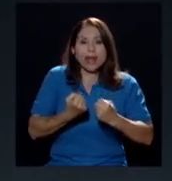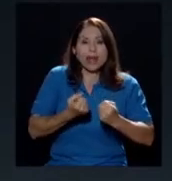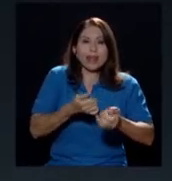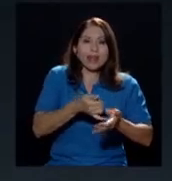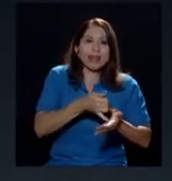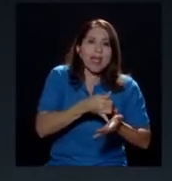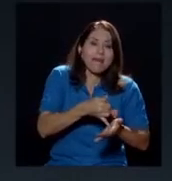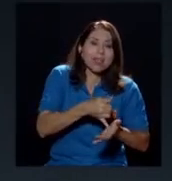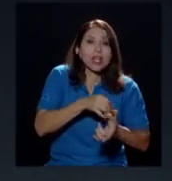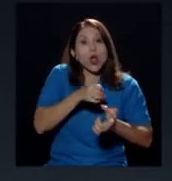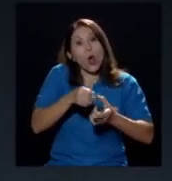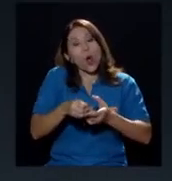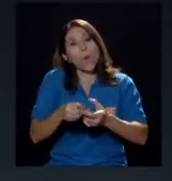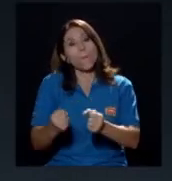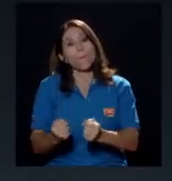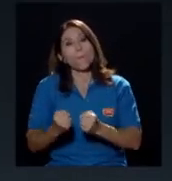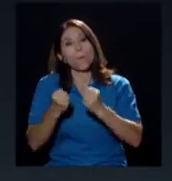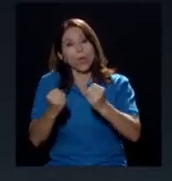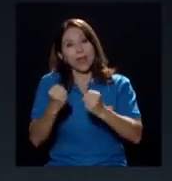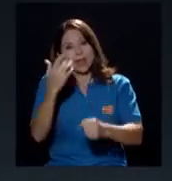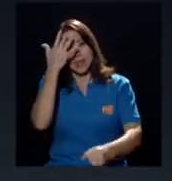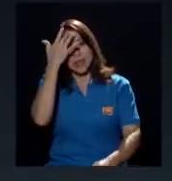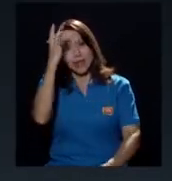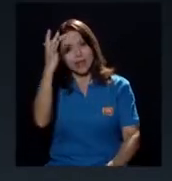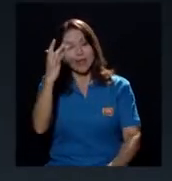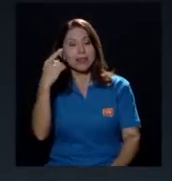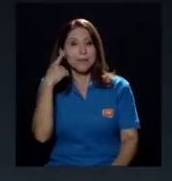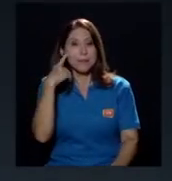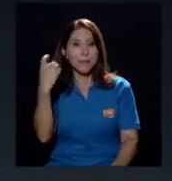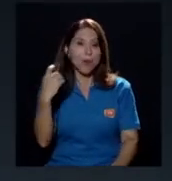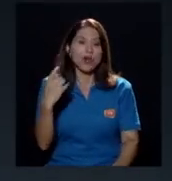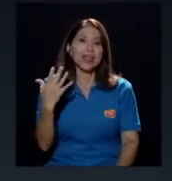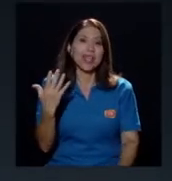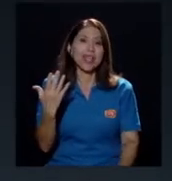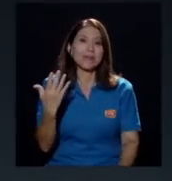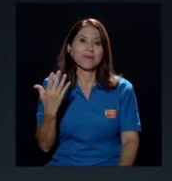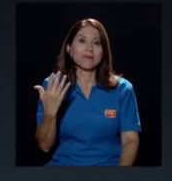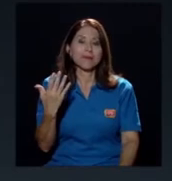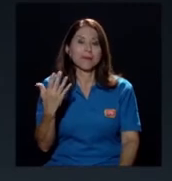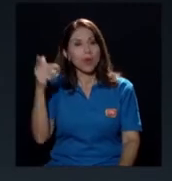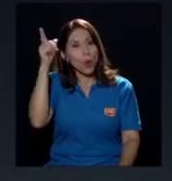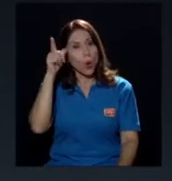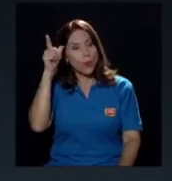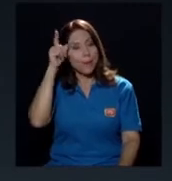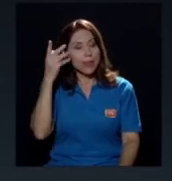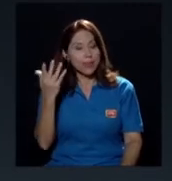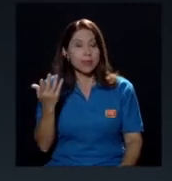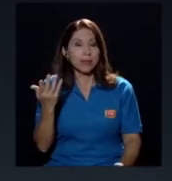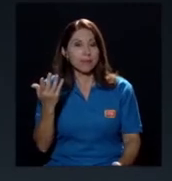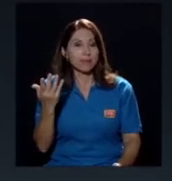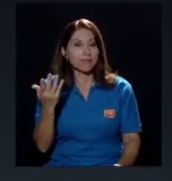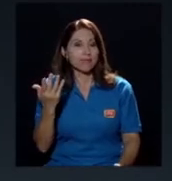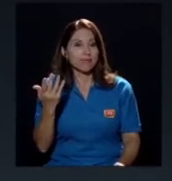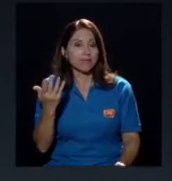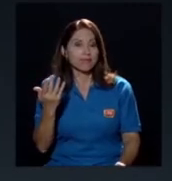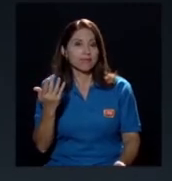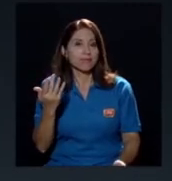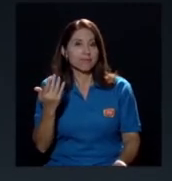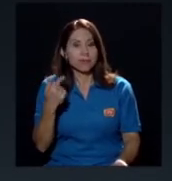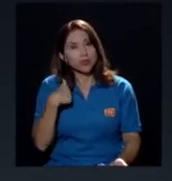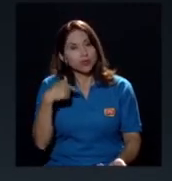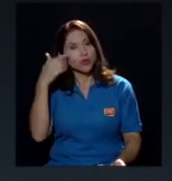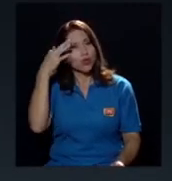poder inteligente porque obviamente sospecho que allí